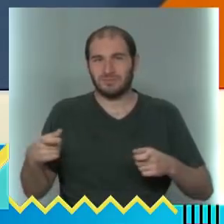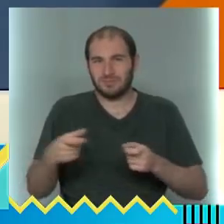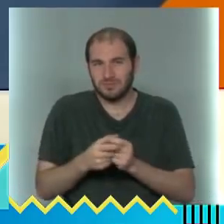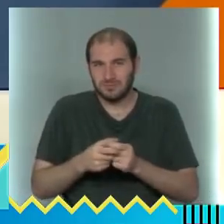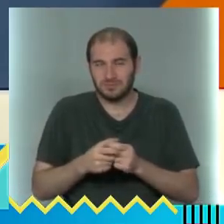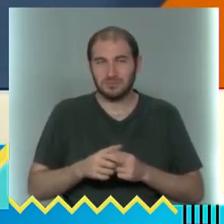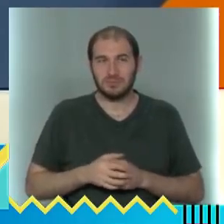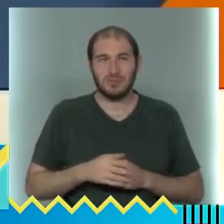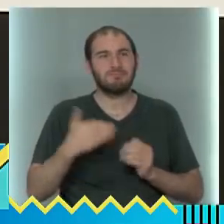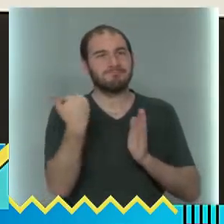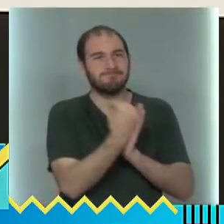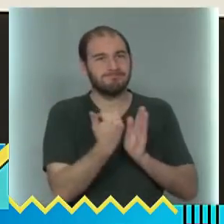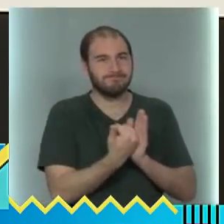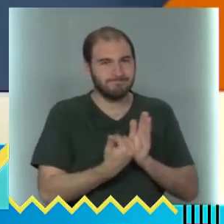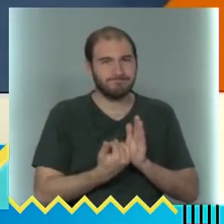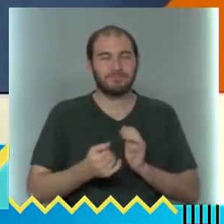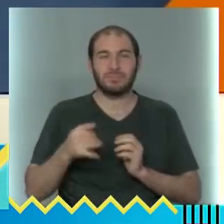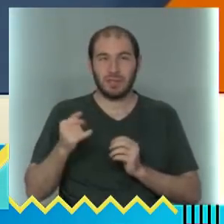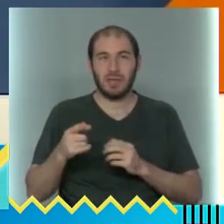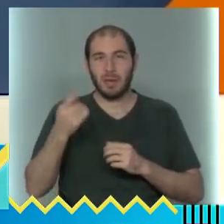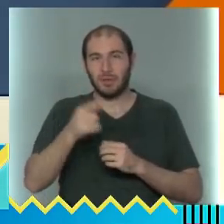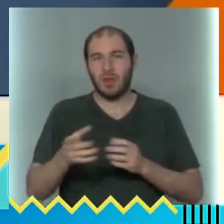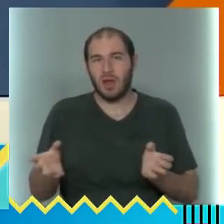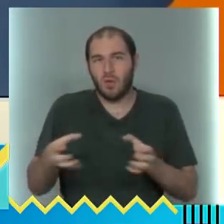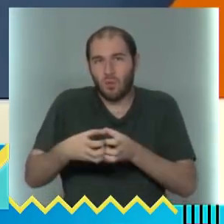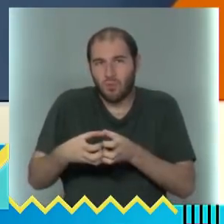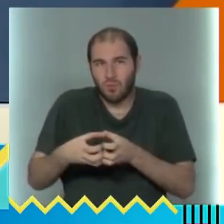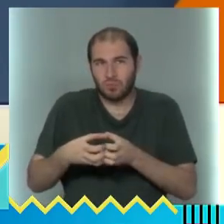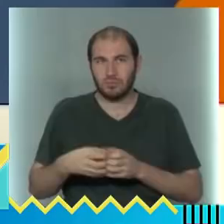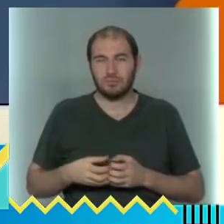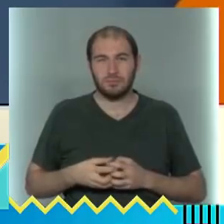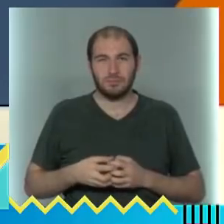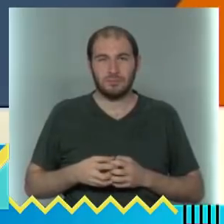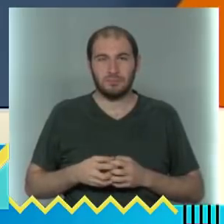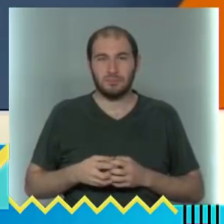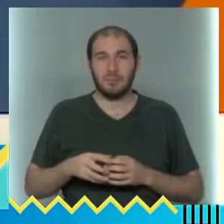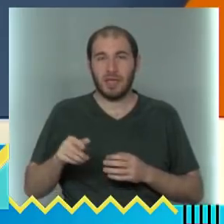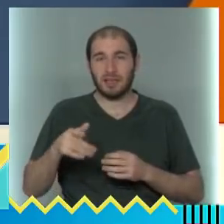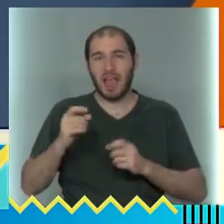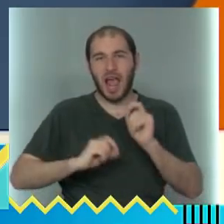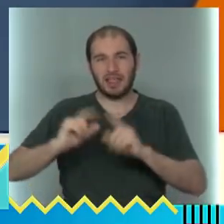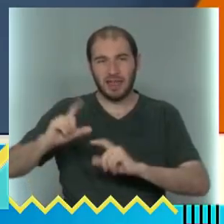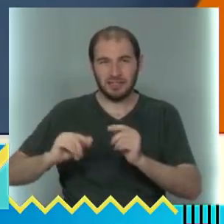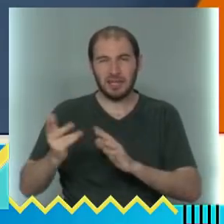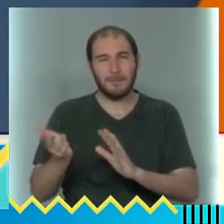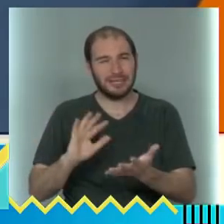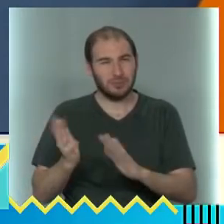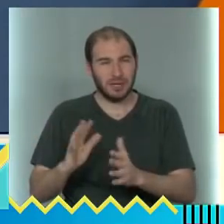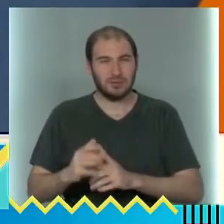pequeños. Claro, específicos, con población cautiva y que pueden, tener una estadística